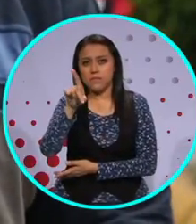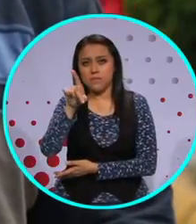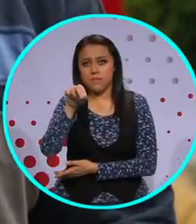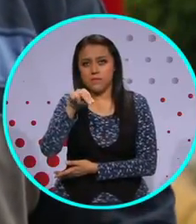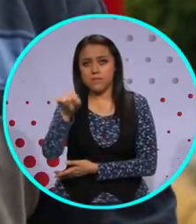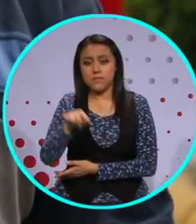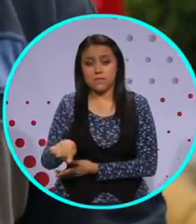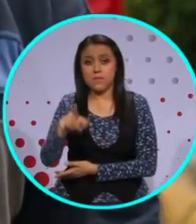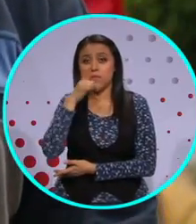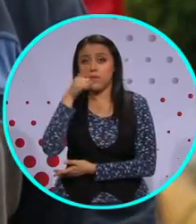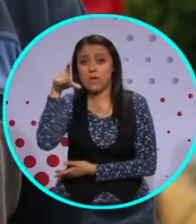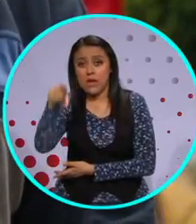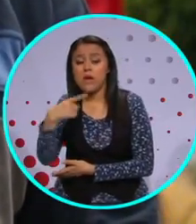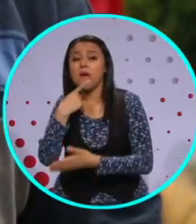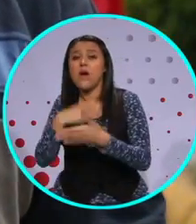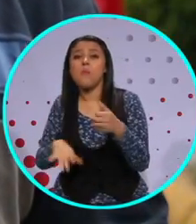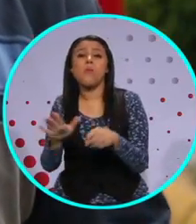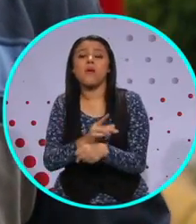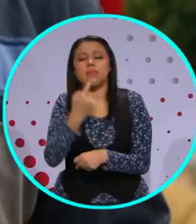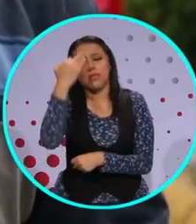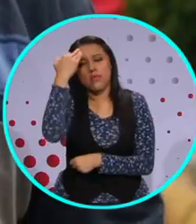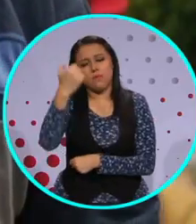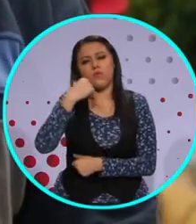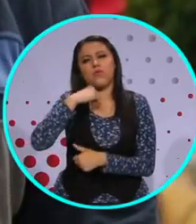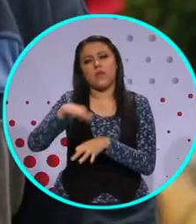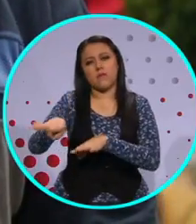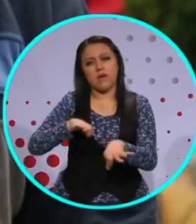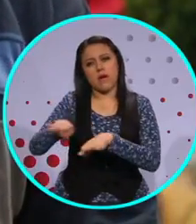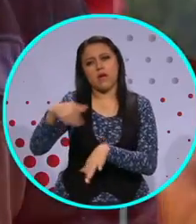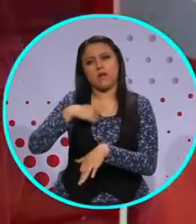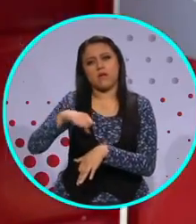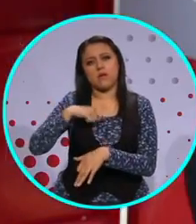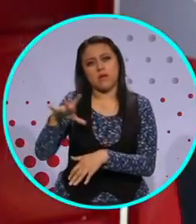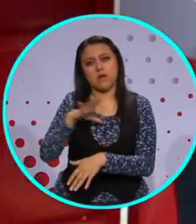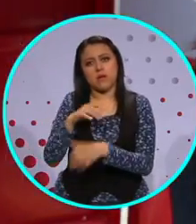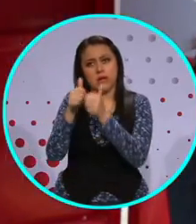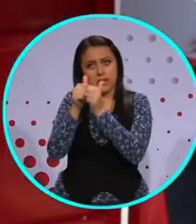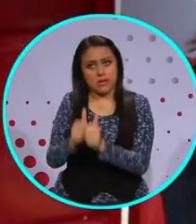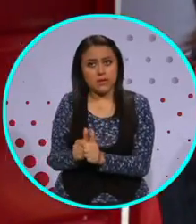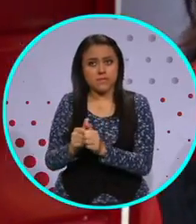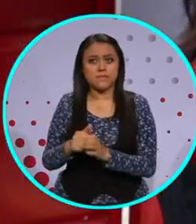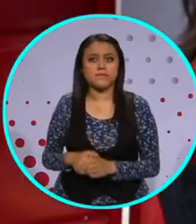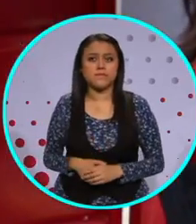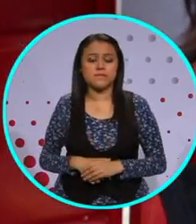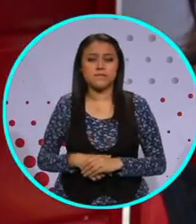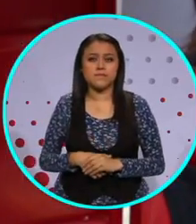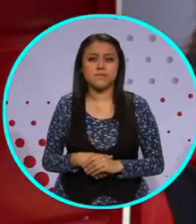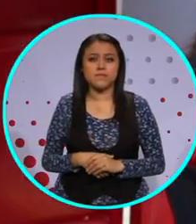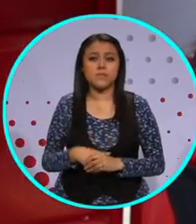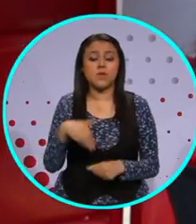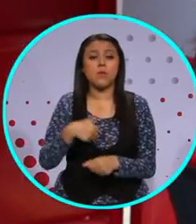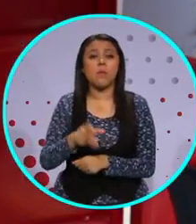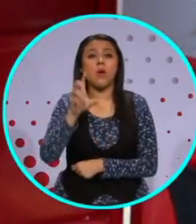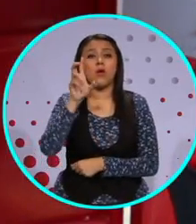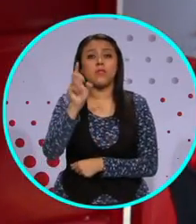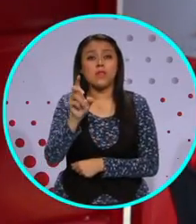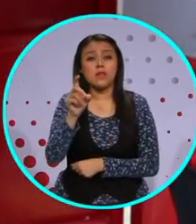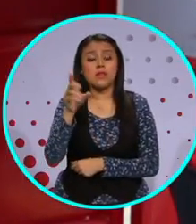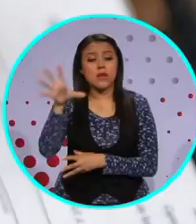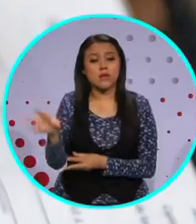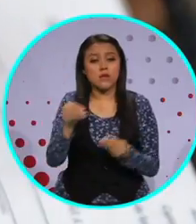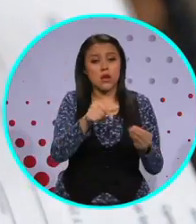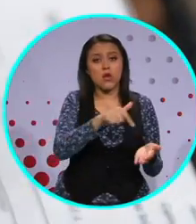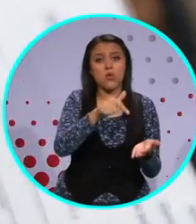puse por derechos de antigüedad en una plaza vacante la puse en la constelación 30 de ahí me pasaron a